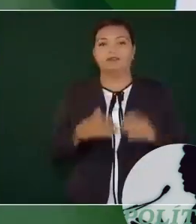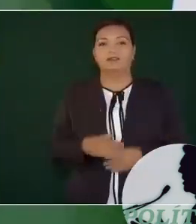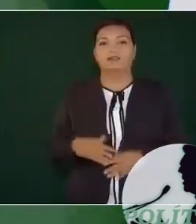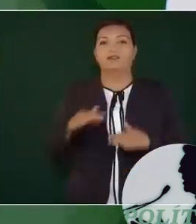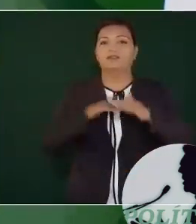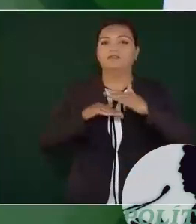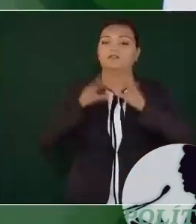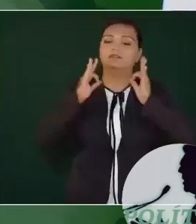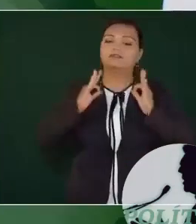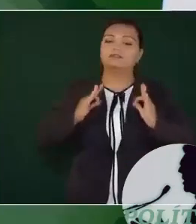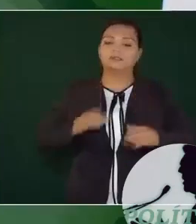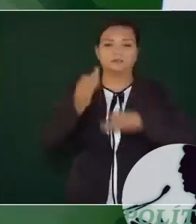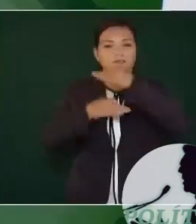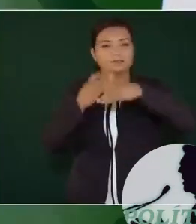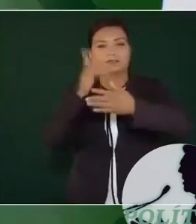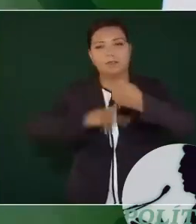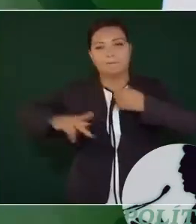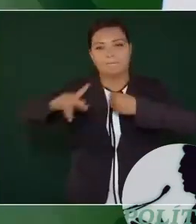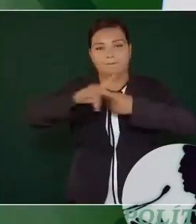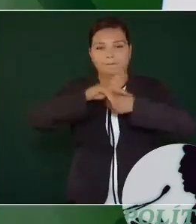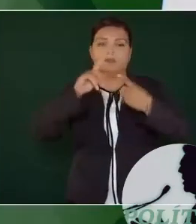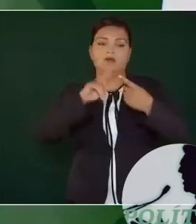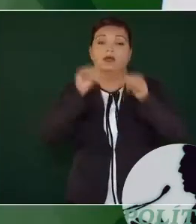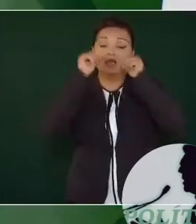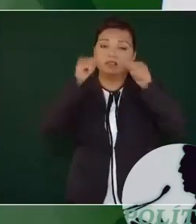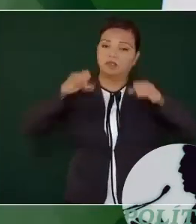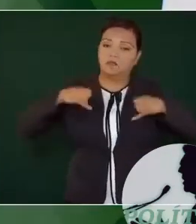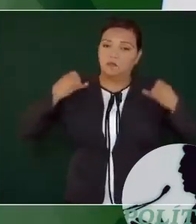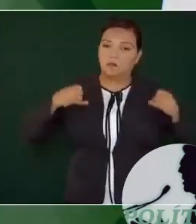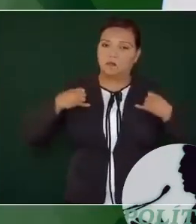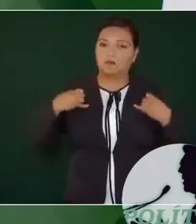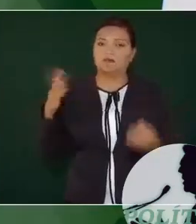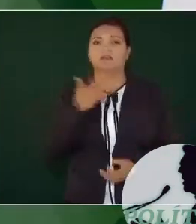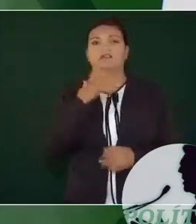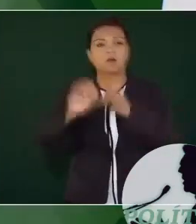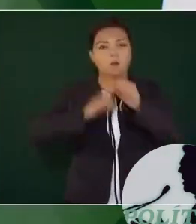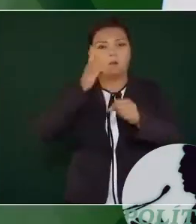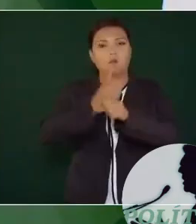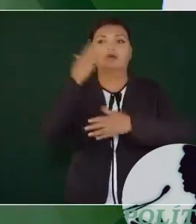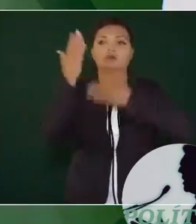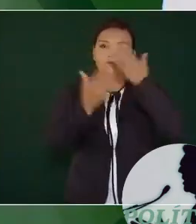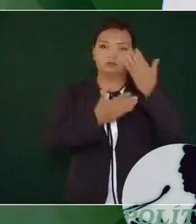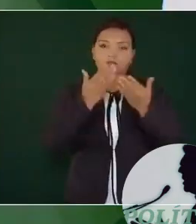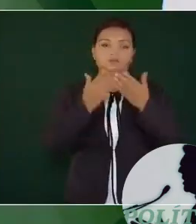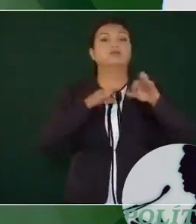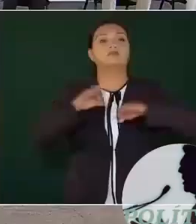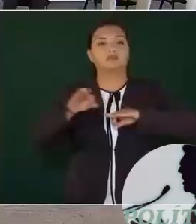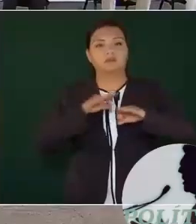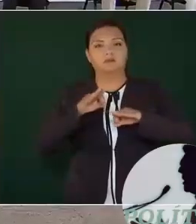al país, el atender a los jóvenes, el que tengan oportunidad de estudio, de